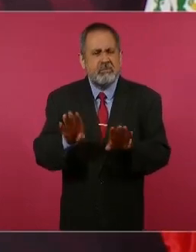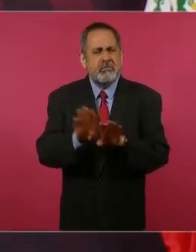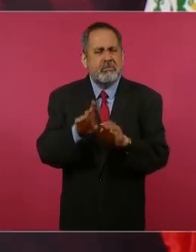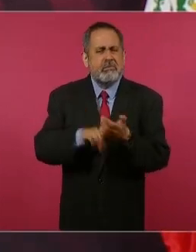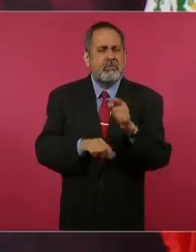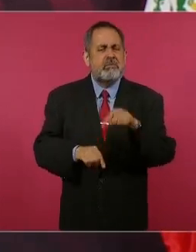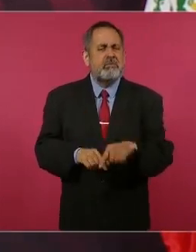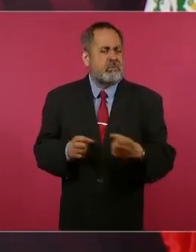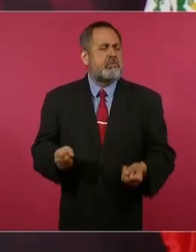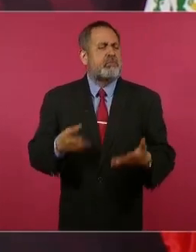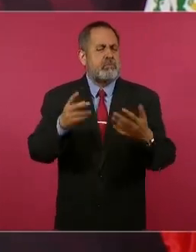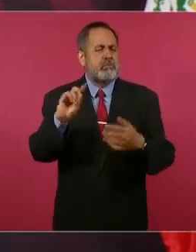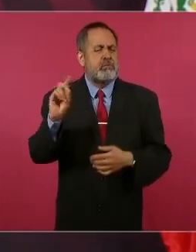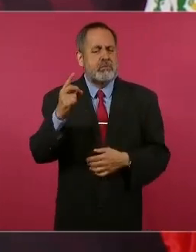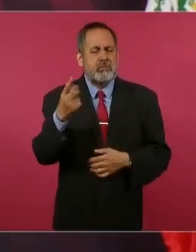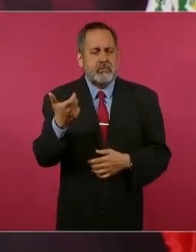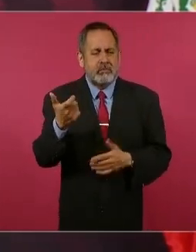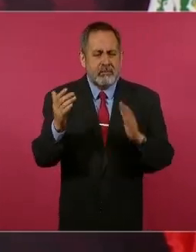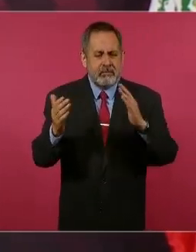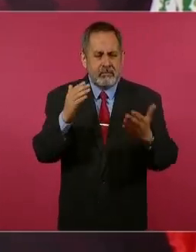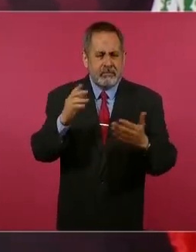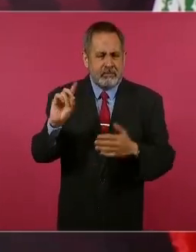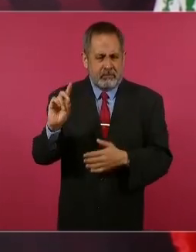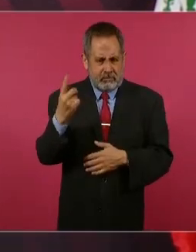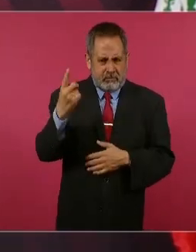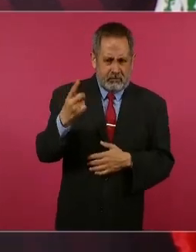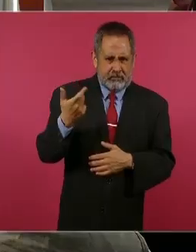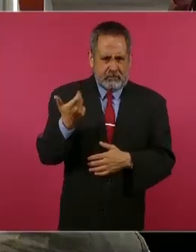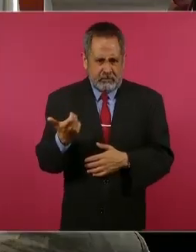a ver, ¿cómo está el peso con relación al dólar?